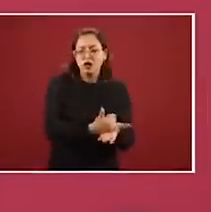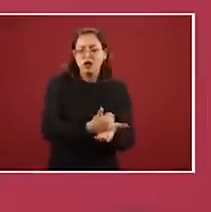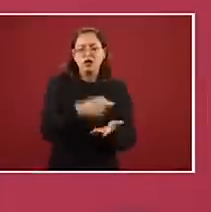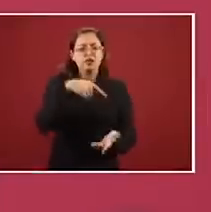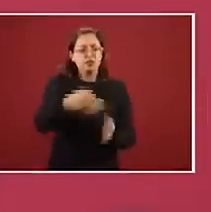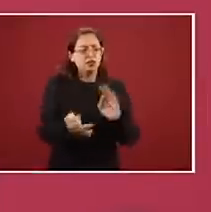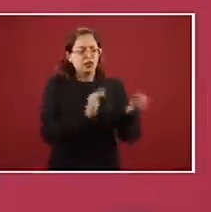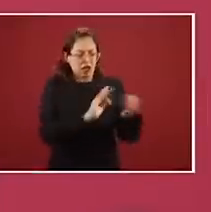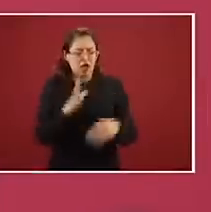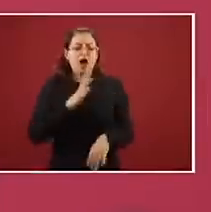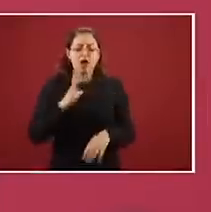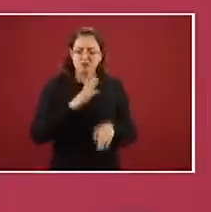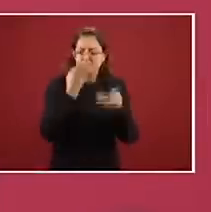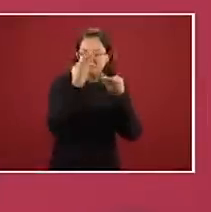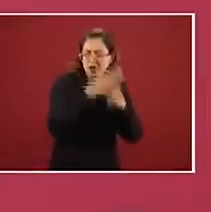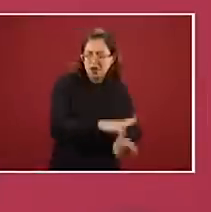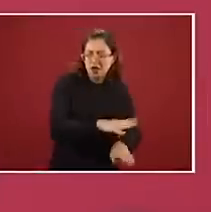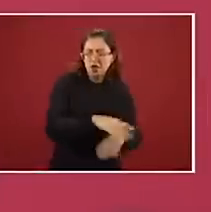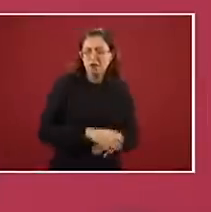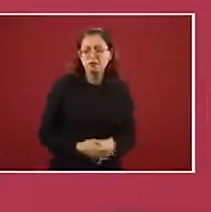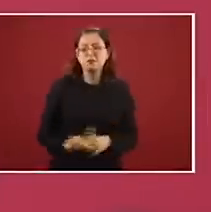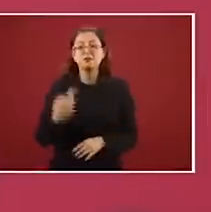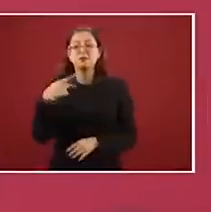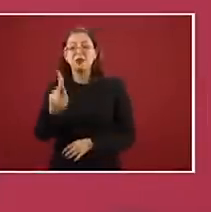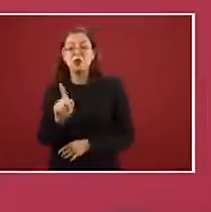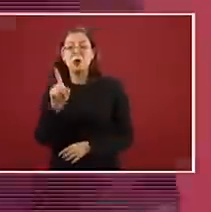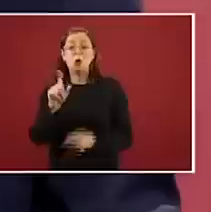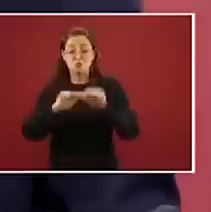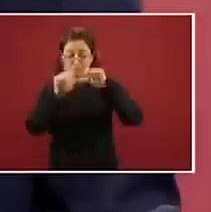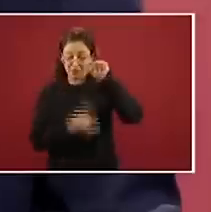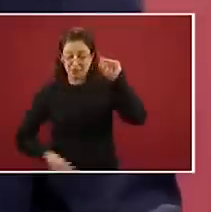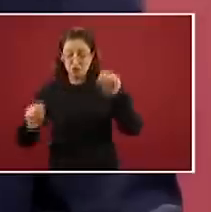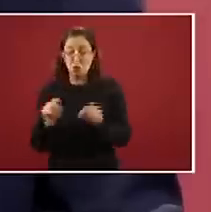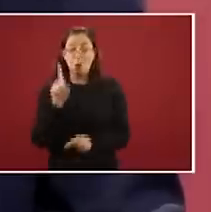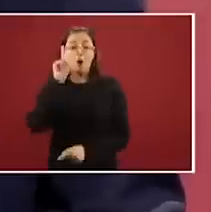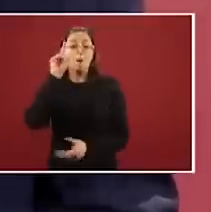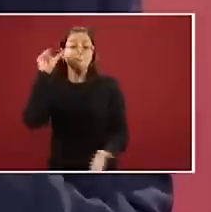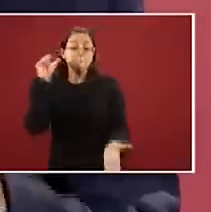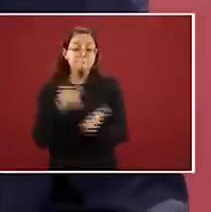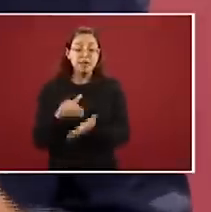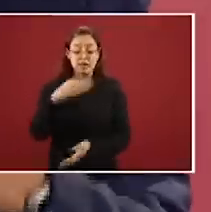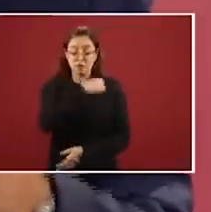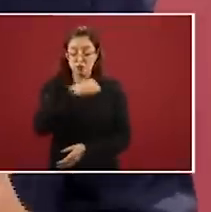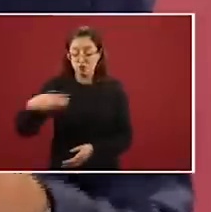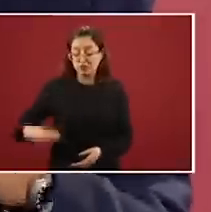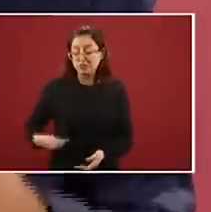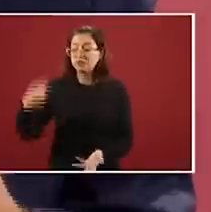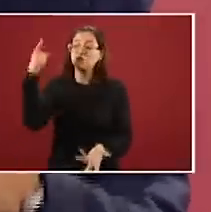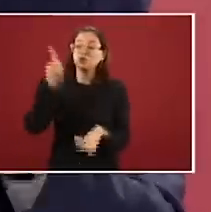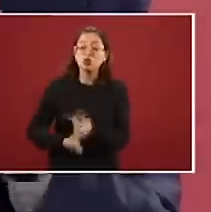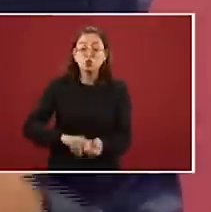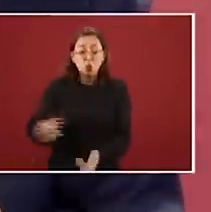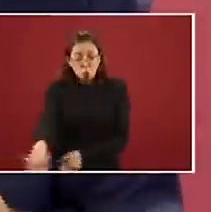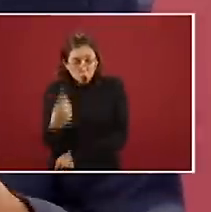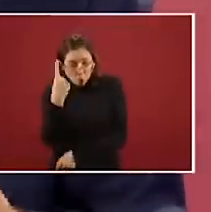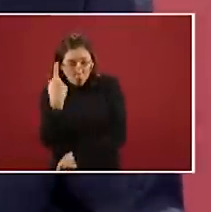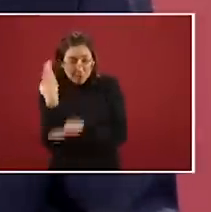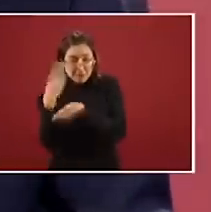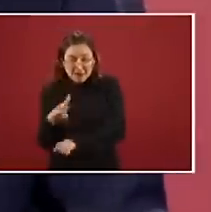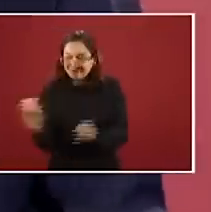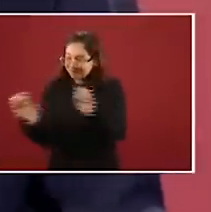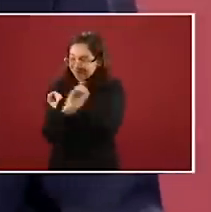Hay más de 1,000 municipios que no tienen una sucursal bancaria.